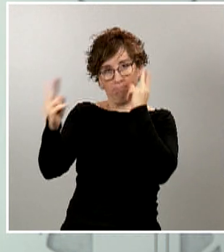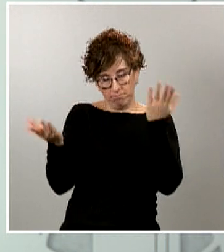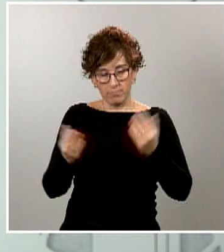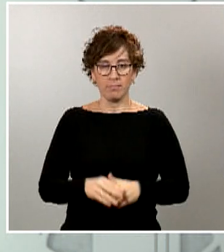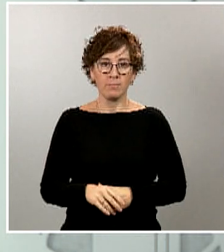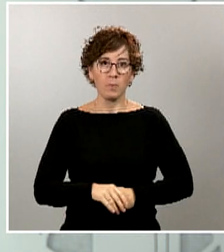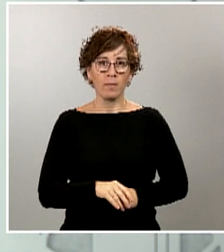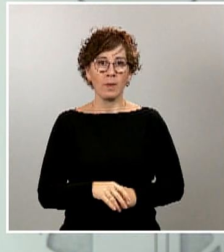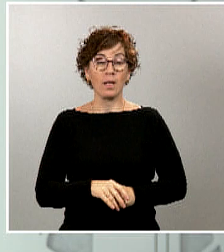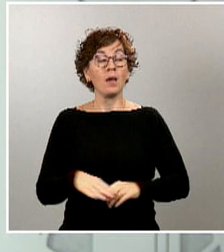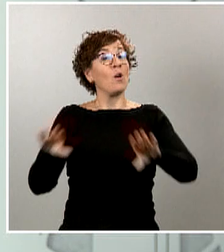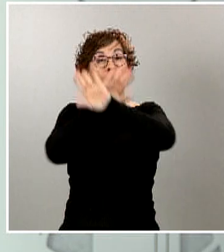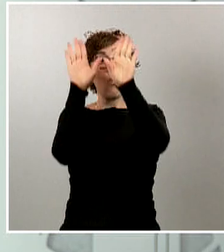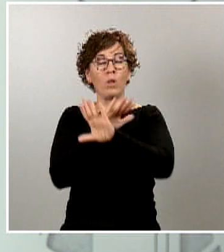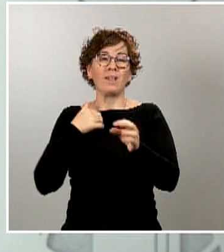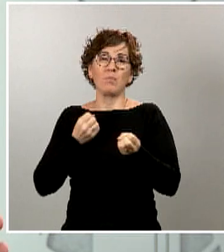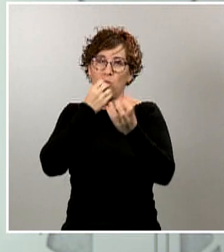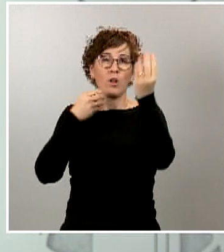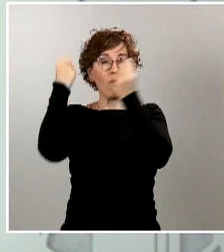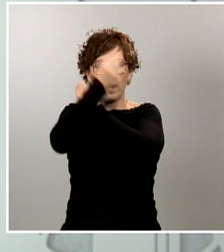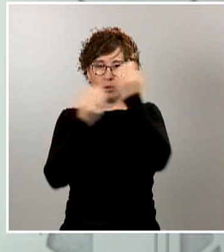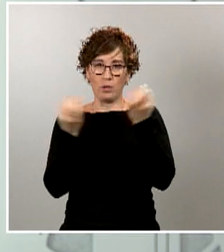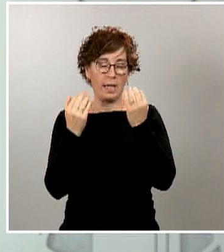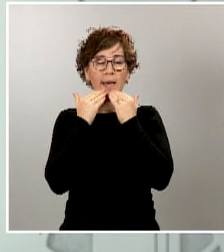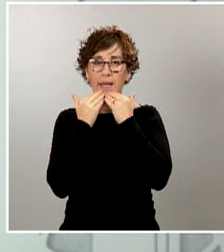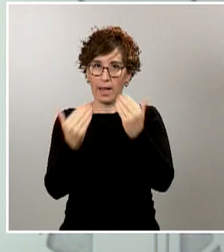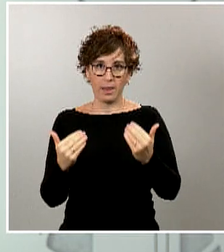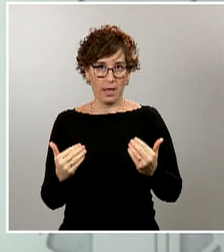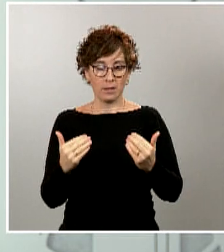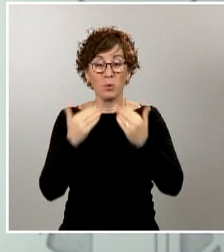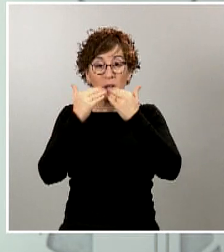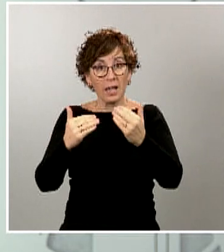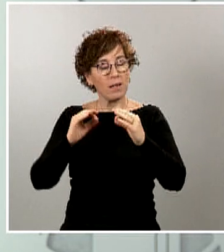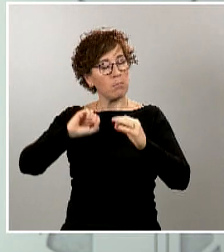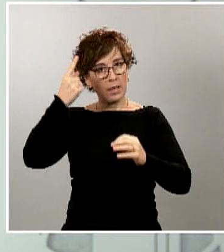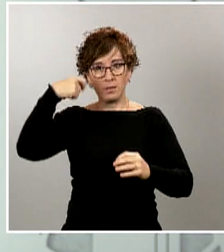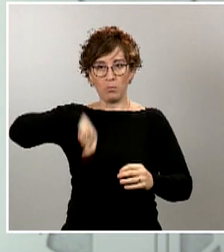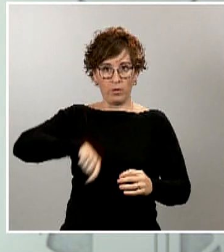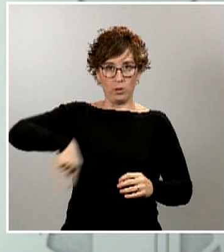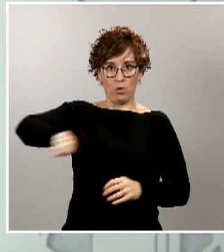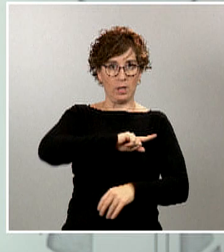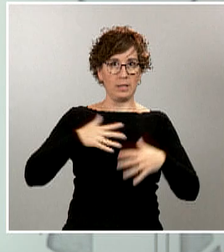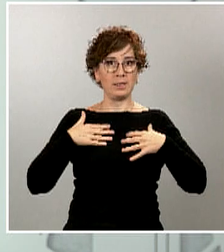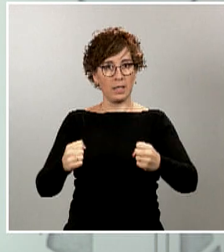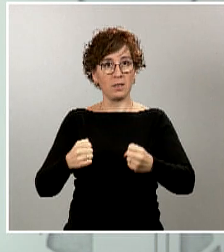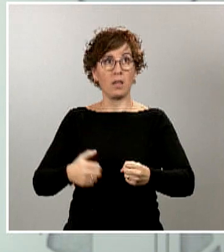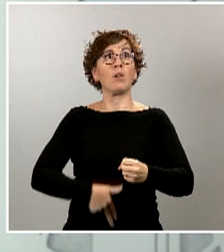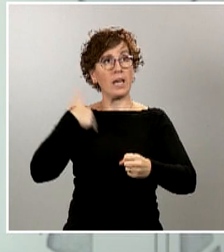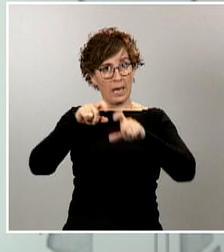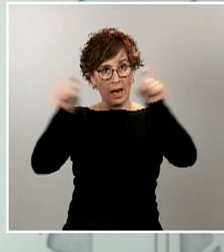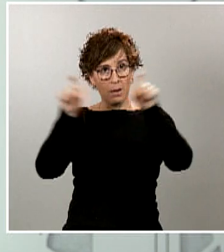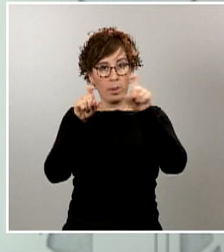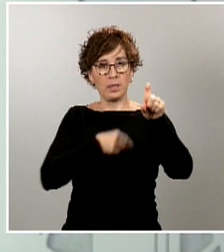vez más, de agradecimiento sobre todo a los profesionales sanitarios, al conjunto de empresas españolas que